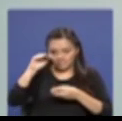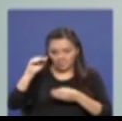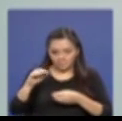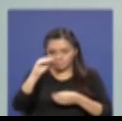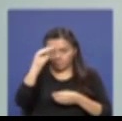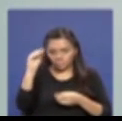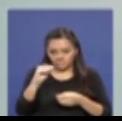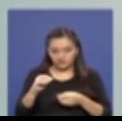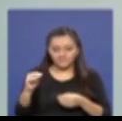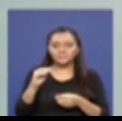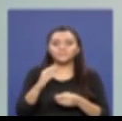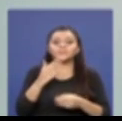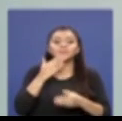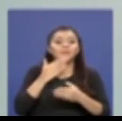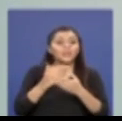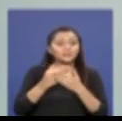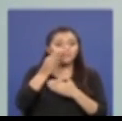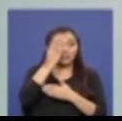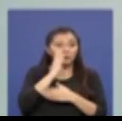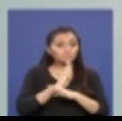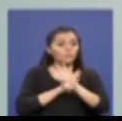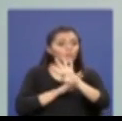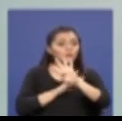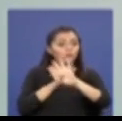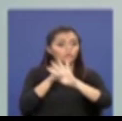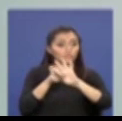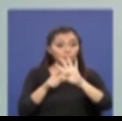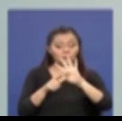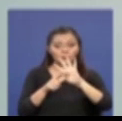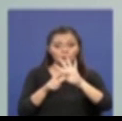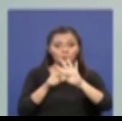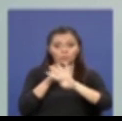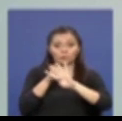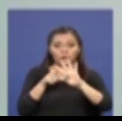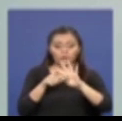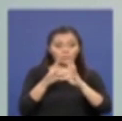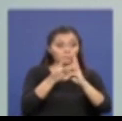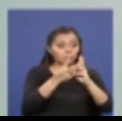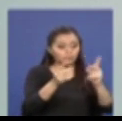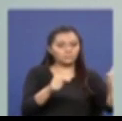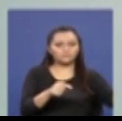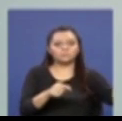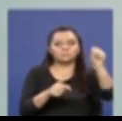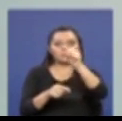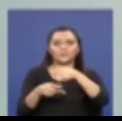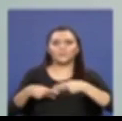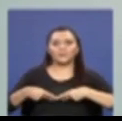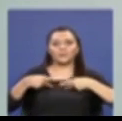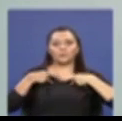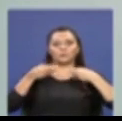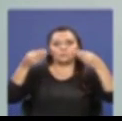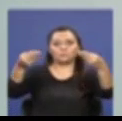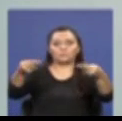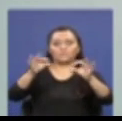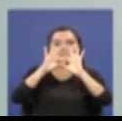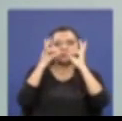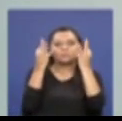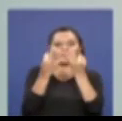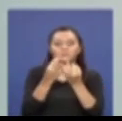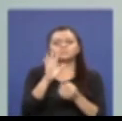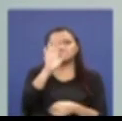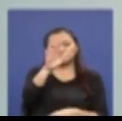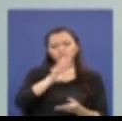Y gracias a Dios, en 4 casos, la persona desaparecida fue localizada viva. Aquí hay grandes deudas del